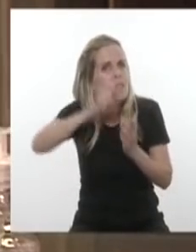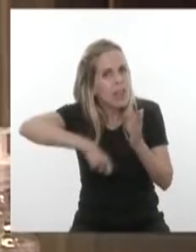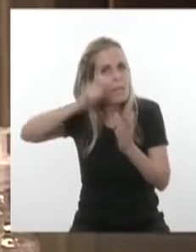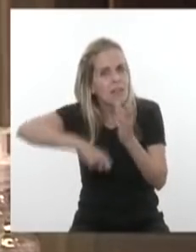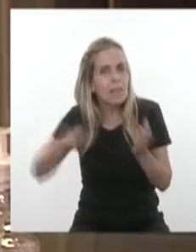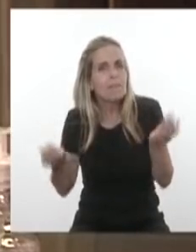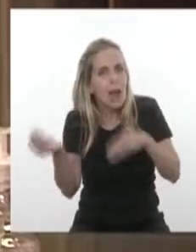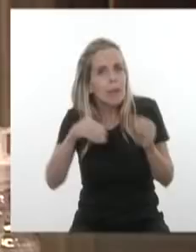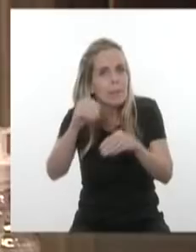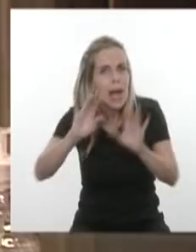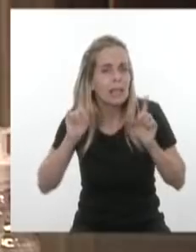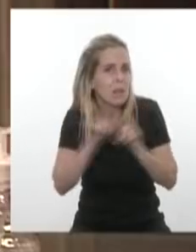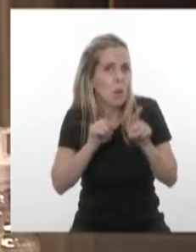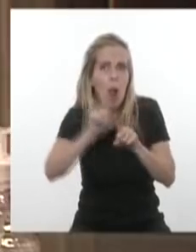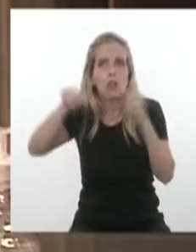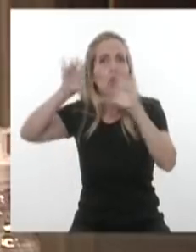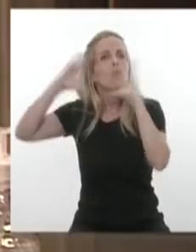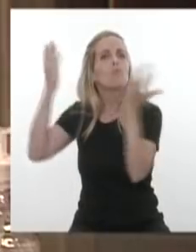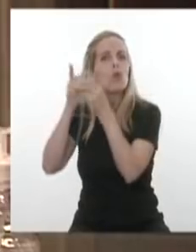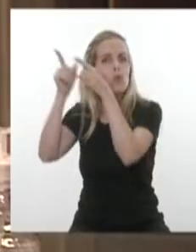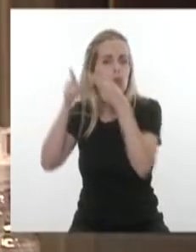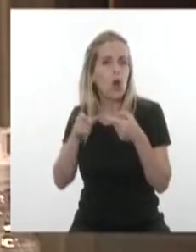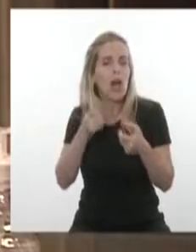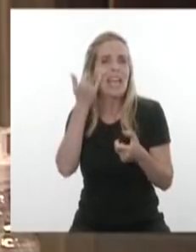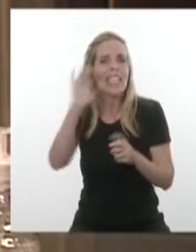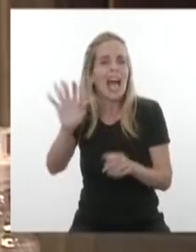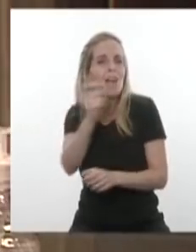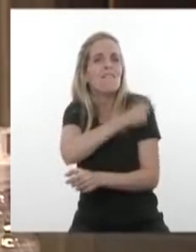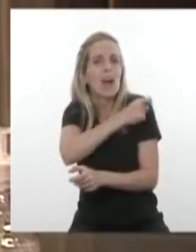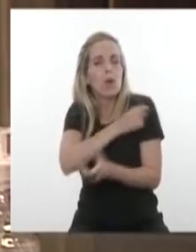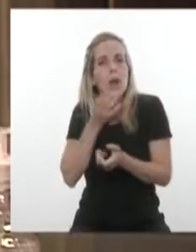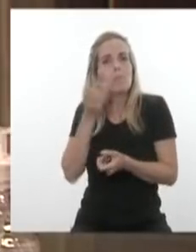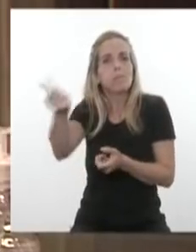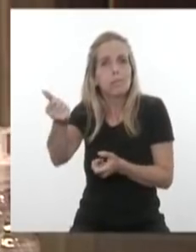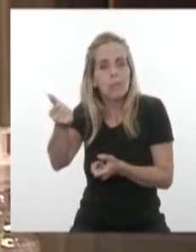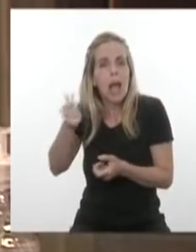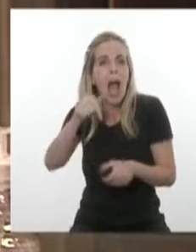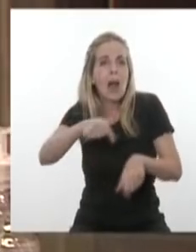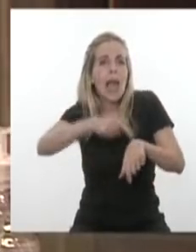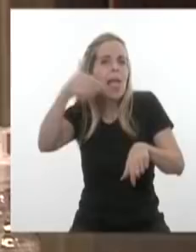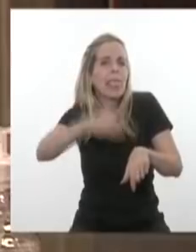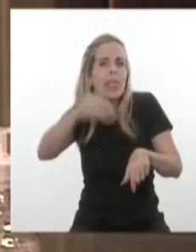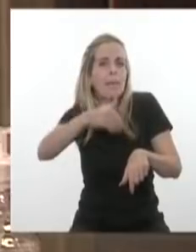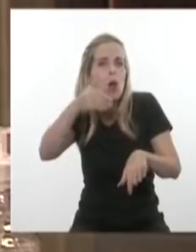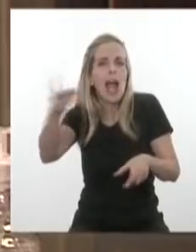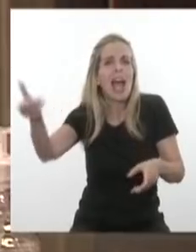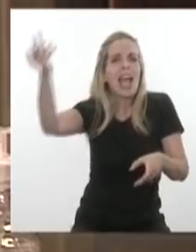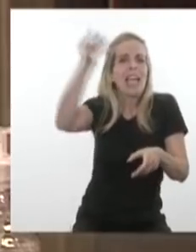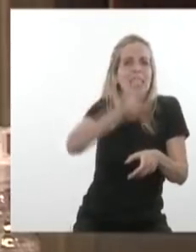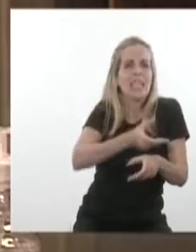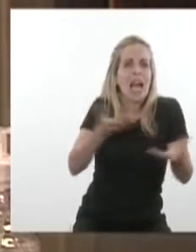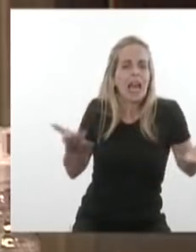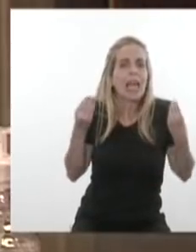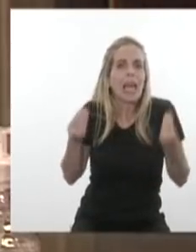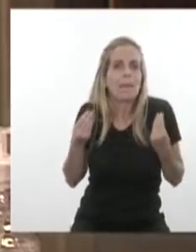mundo las vacunas que habíamos adquirido a lamentablemente están demorando más tiempo en llegar a nuestros proveedores han